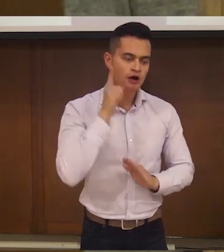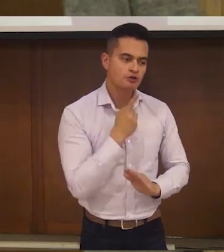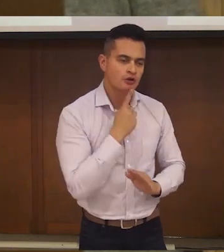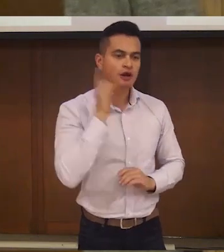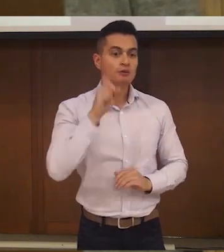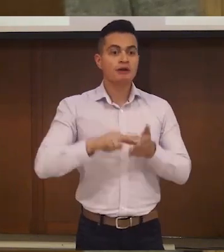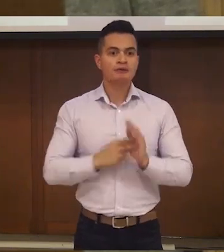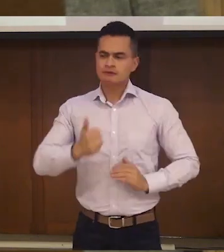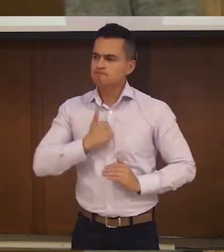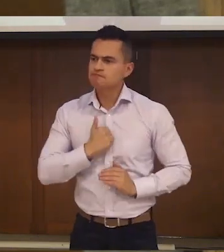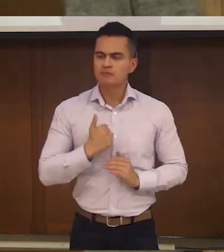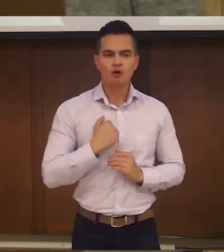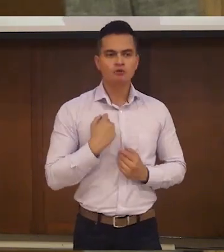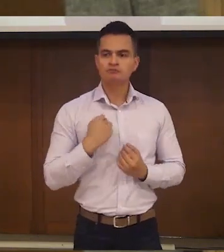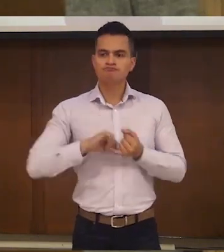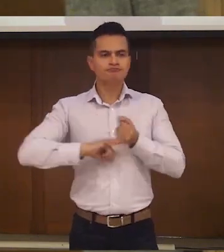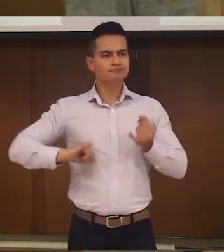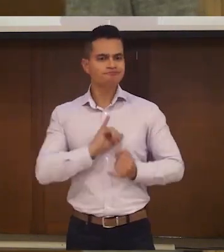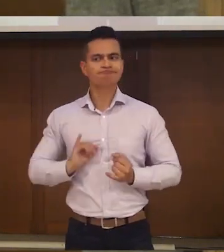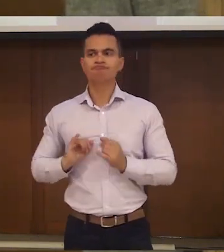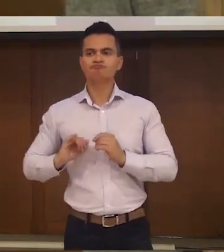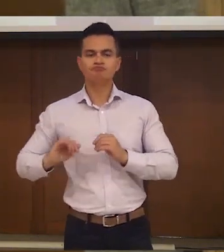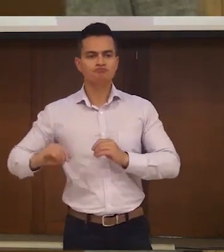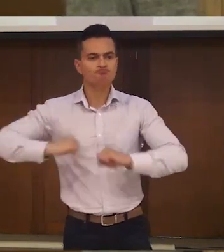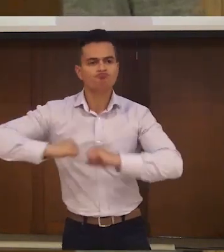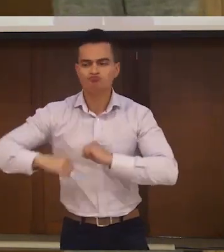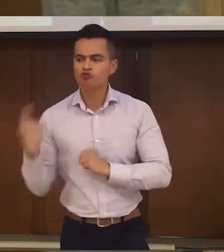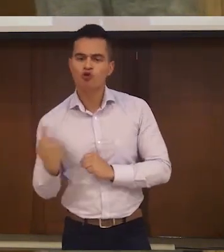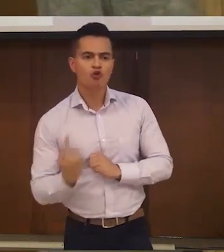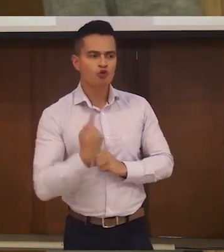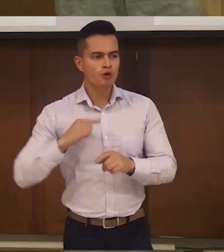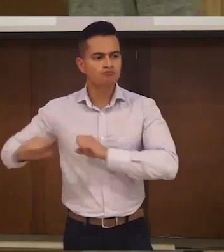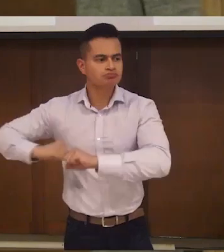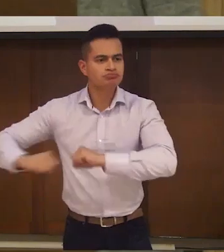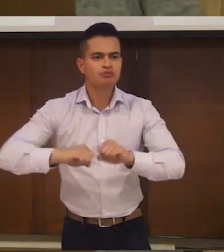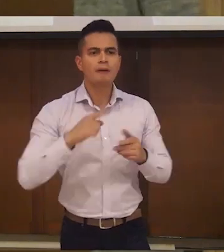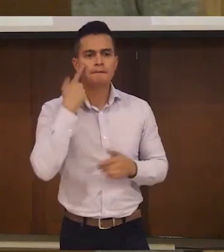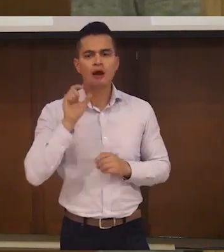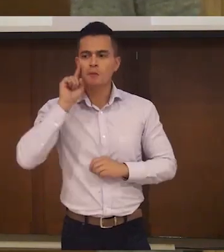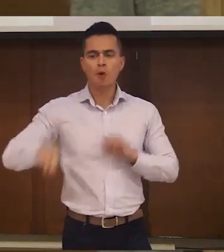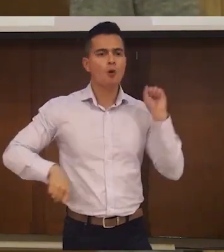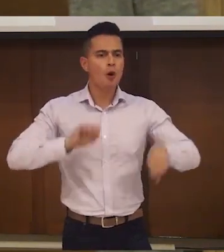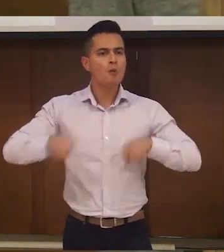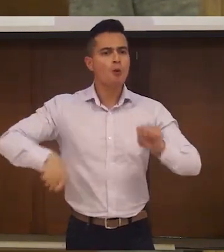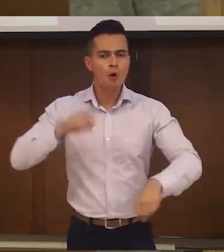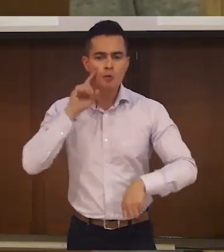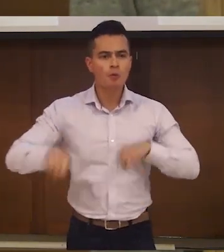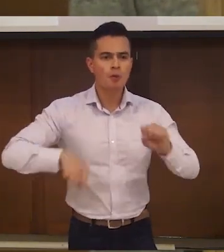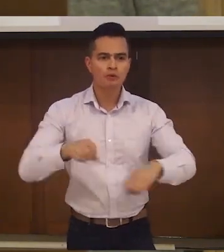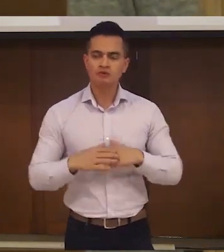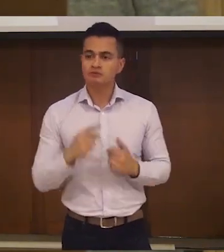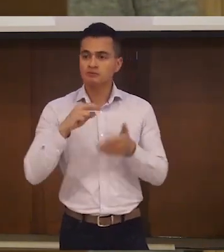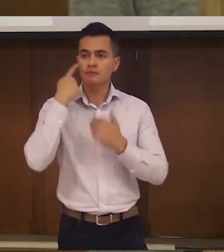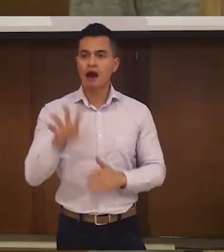un excesivo individualismo que se ha generado en nuestra vida, que nos preocupa centralmente lo nuestro, lo